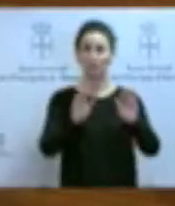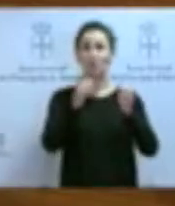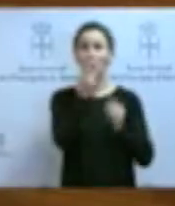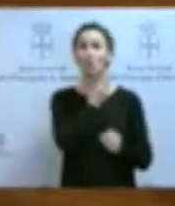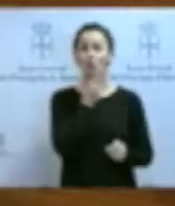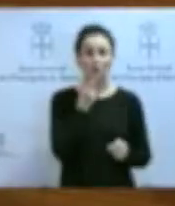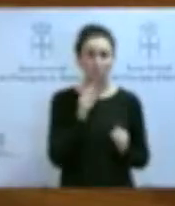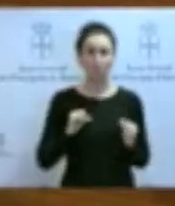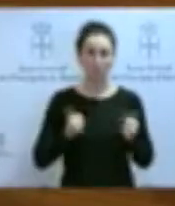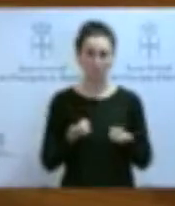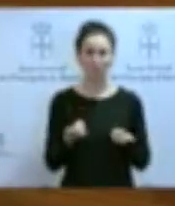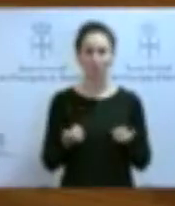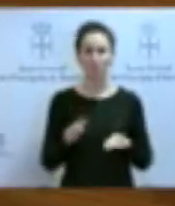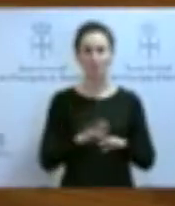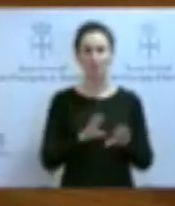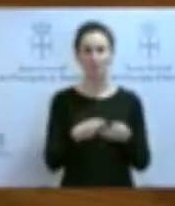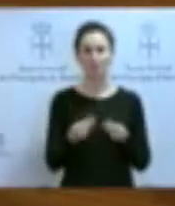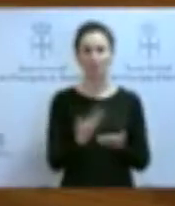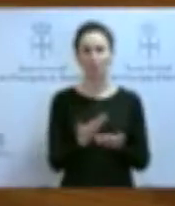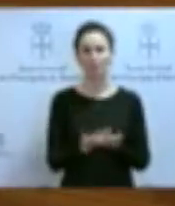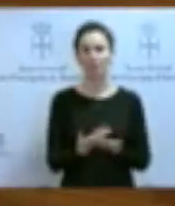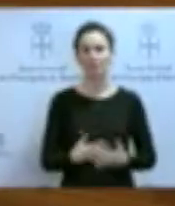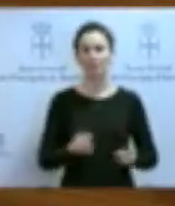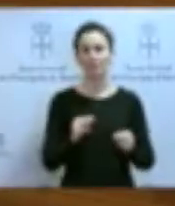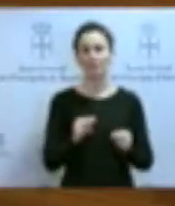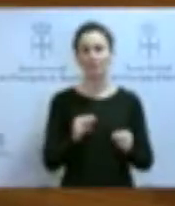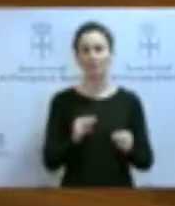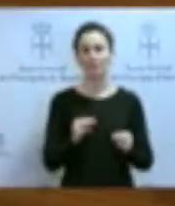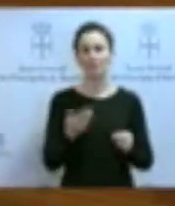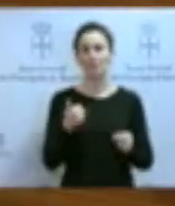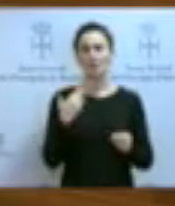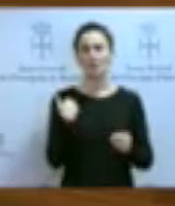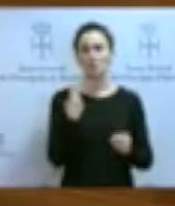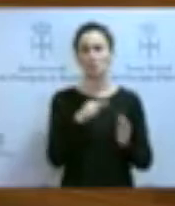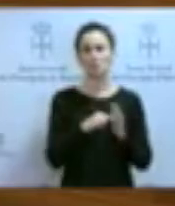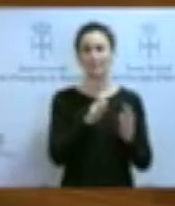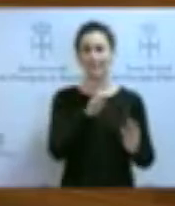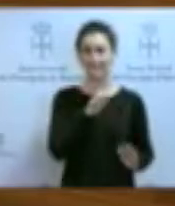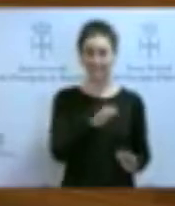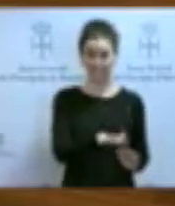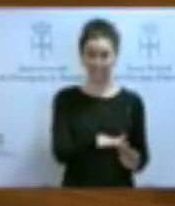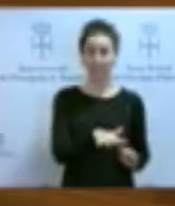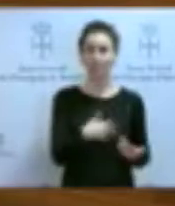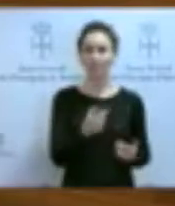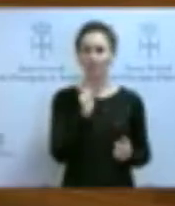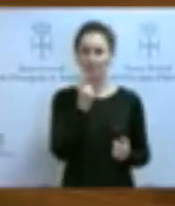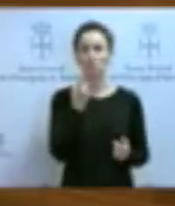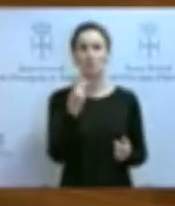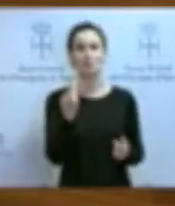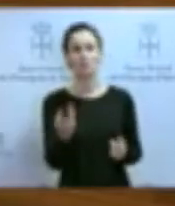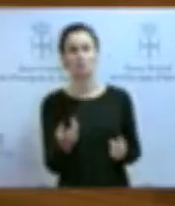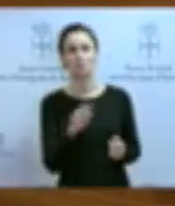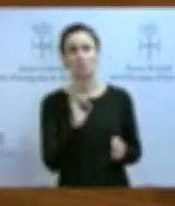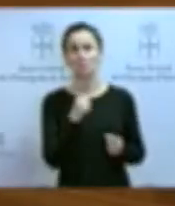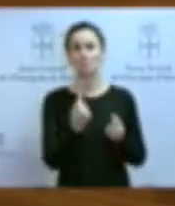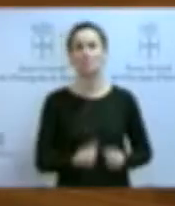se empezó a materializar a finales de la legislatura pasada, a partir del año 2015, y todos y cada uno de los años, y a través de cada uno de los